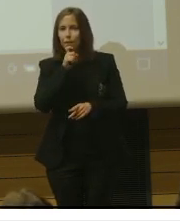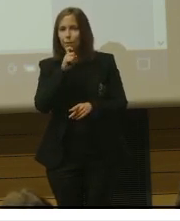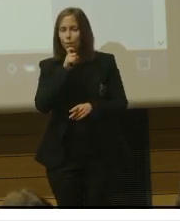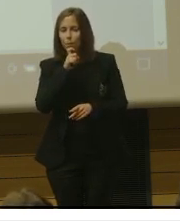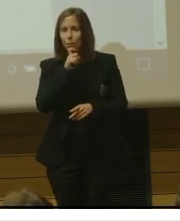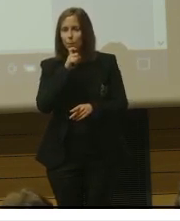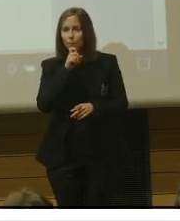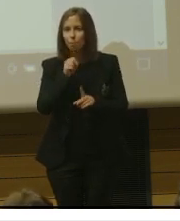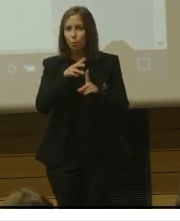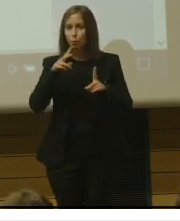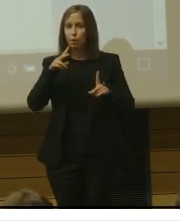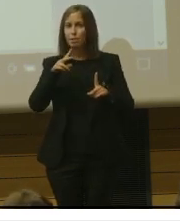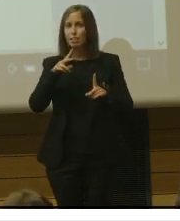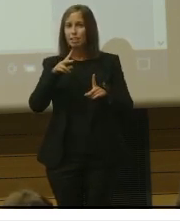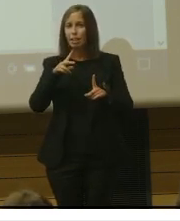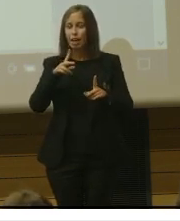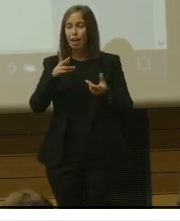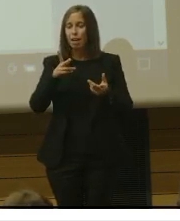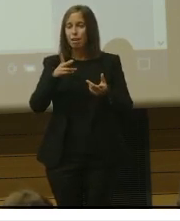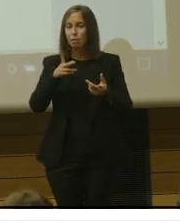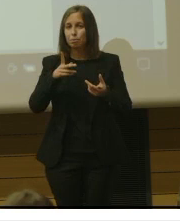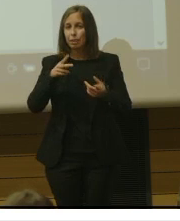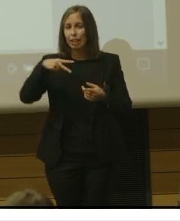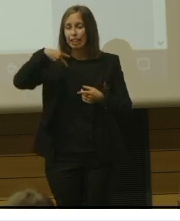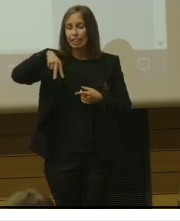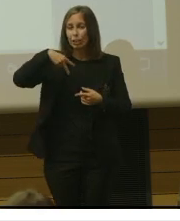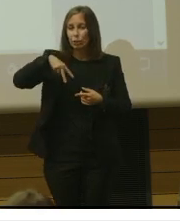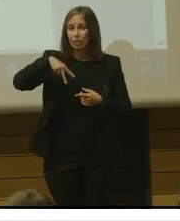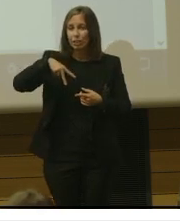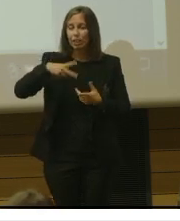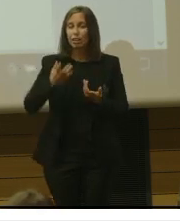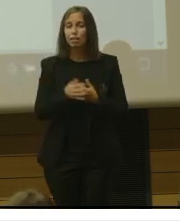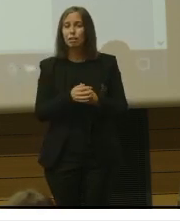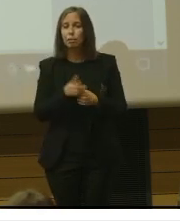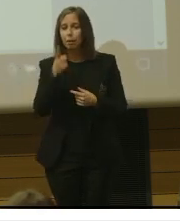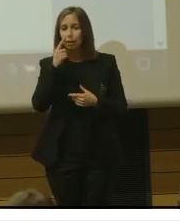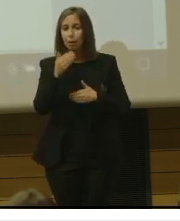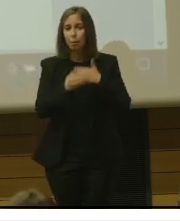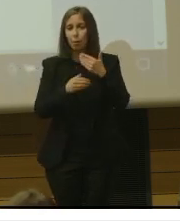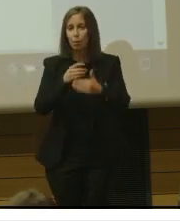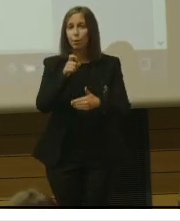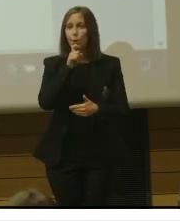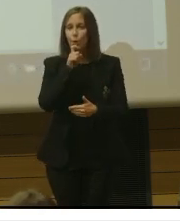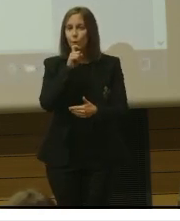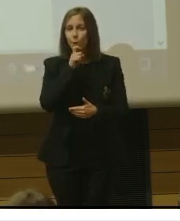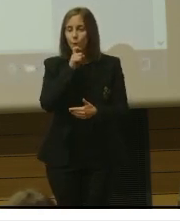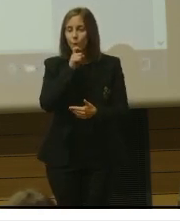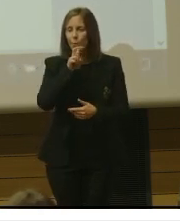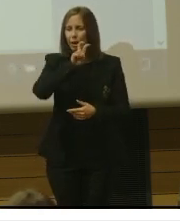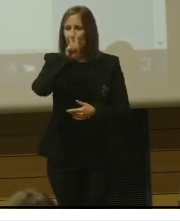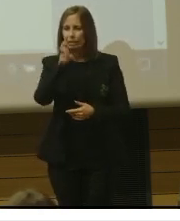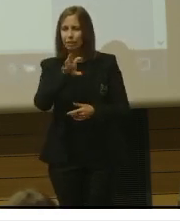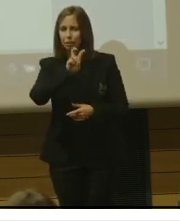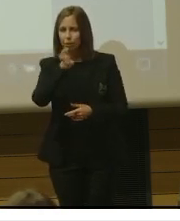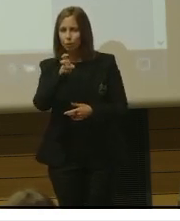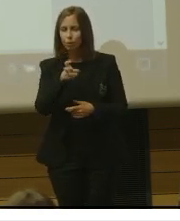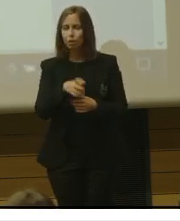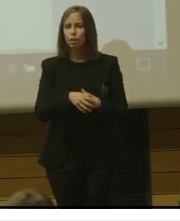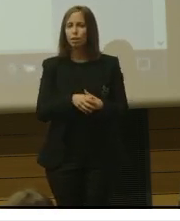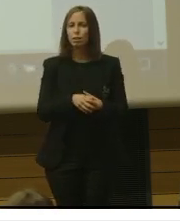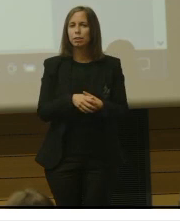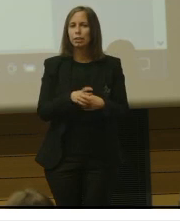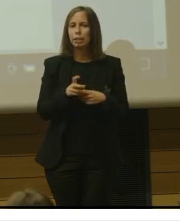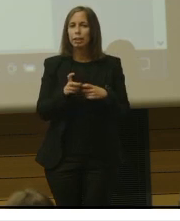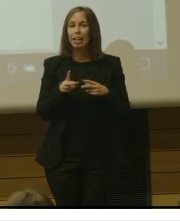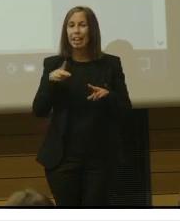bueno, monóxido de carbono y cotinina en orina, para que ellas vayan viendo cómo van evolucionando. Entrenamos en conductas alternativas, trabajamos mucho en prevención de recaídas por el